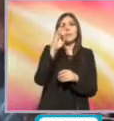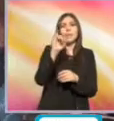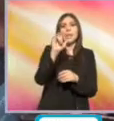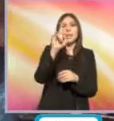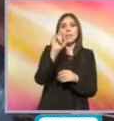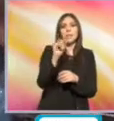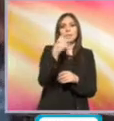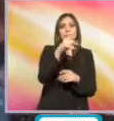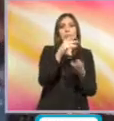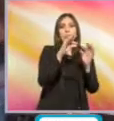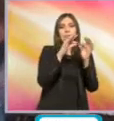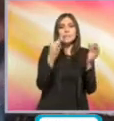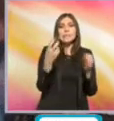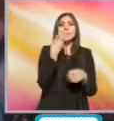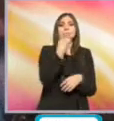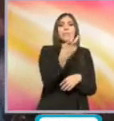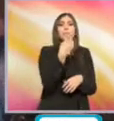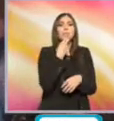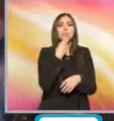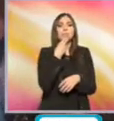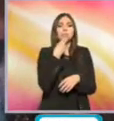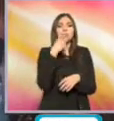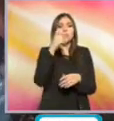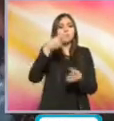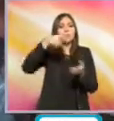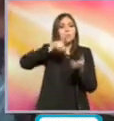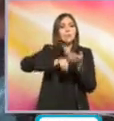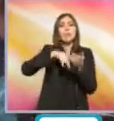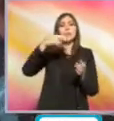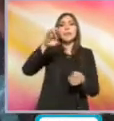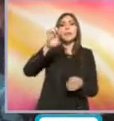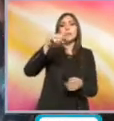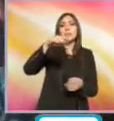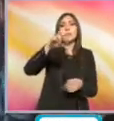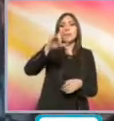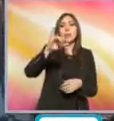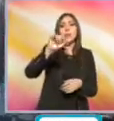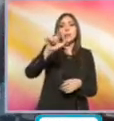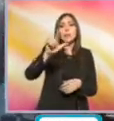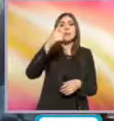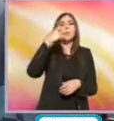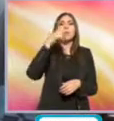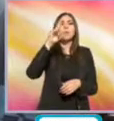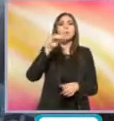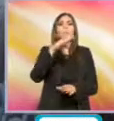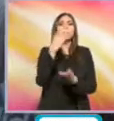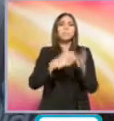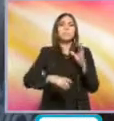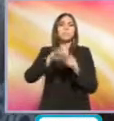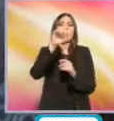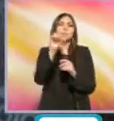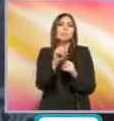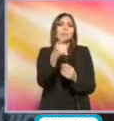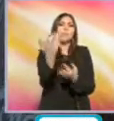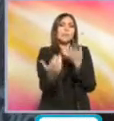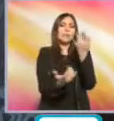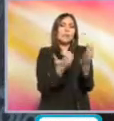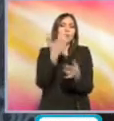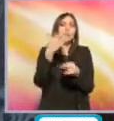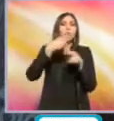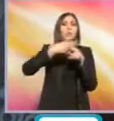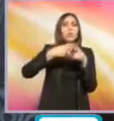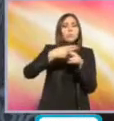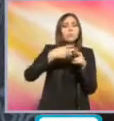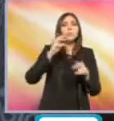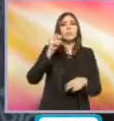pues lo que usa es el esmeril. Y se acaba la herramienta. Sí, pues la quema. O sea, el cuchillo,